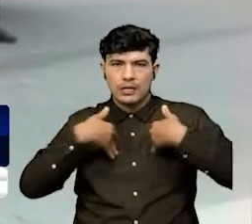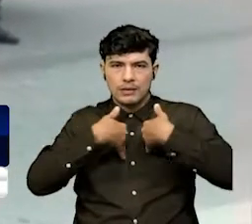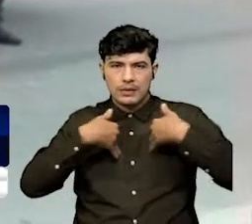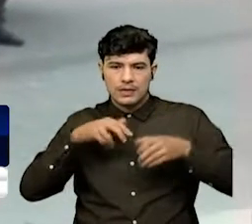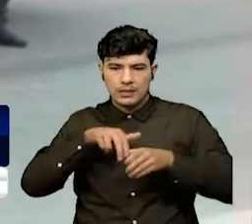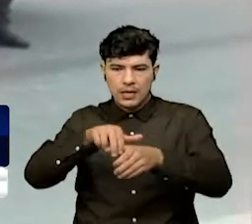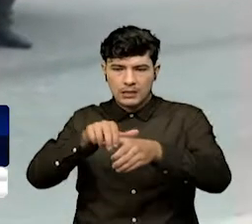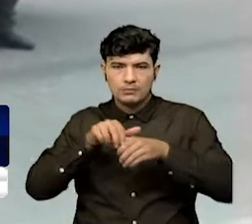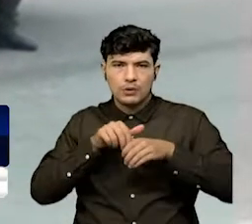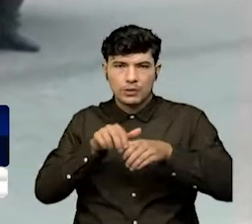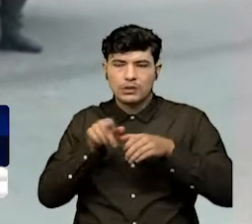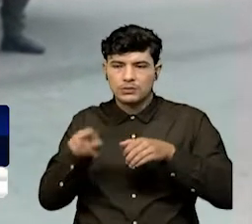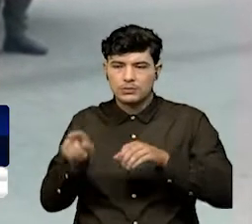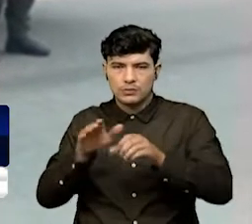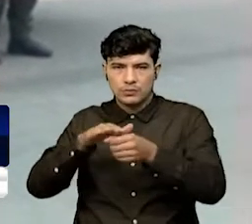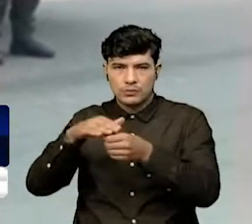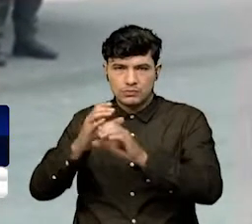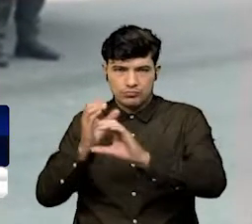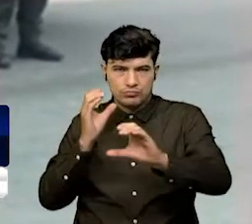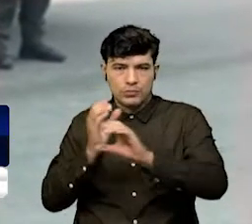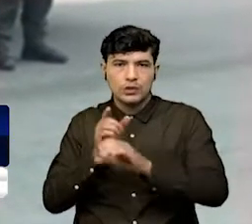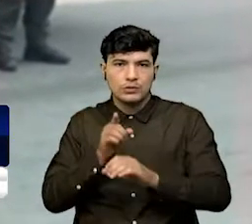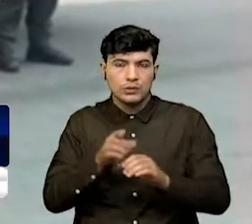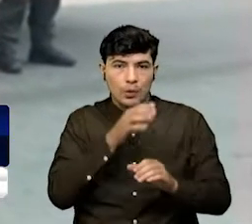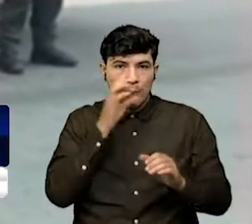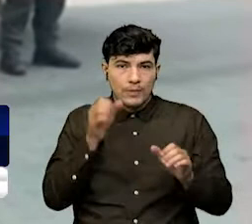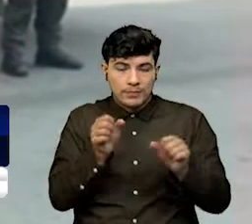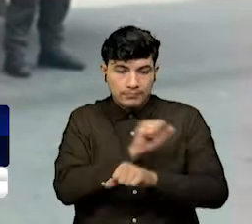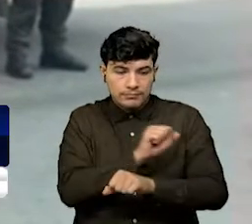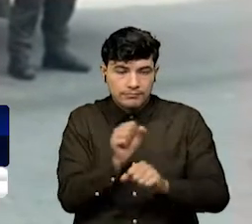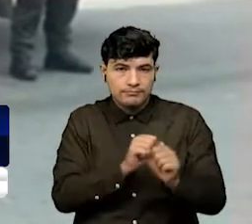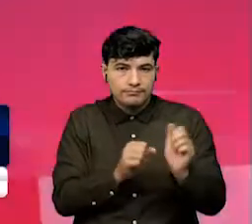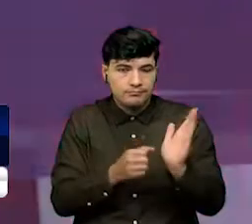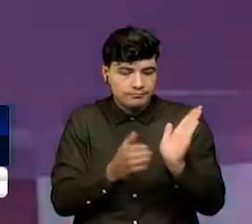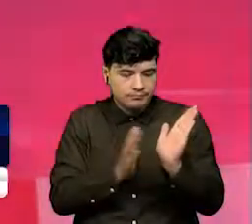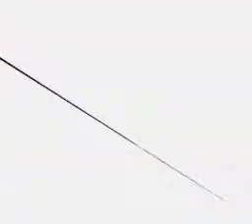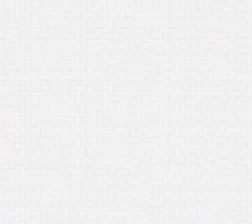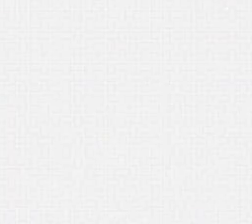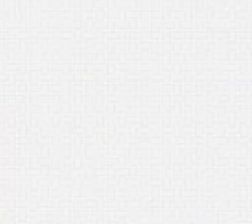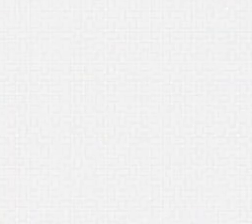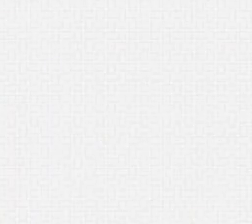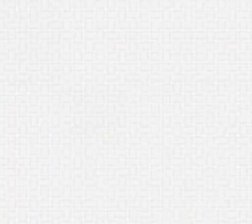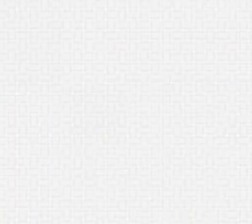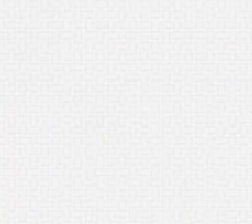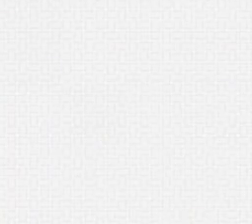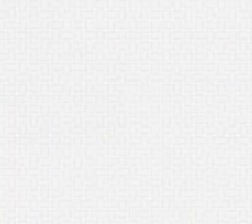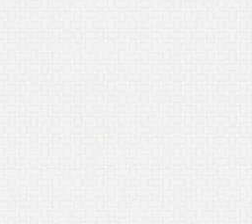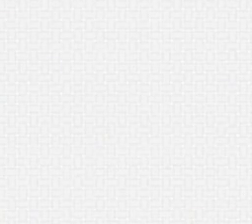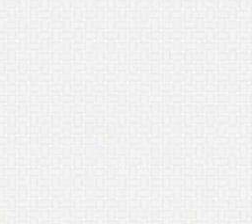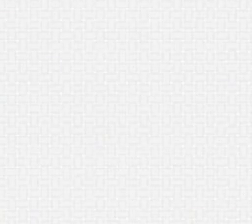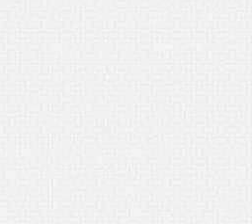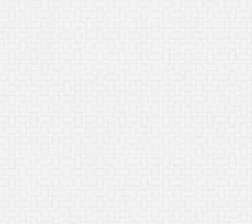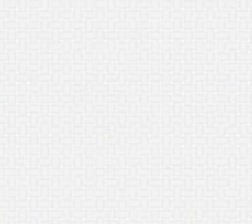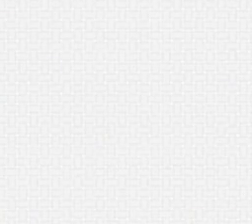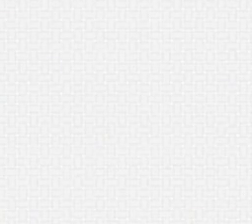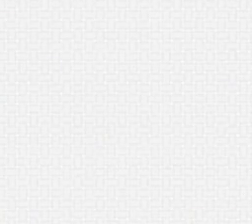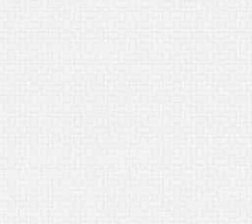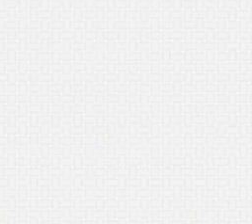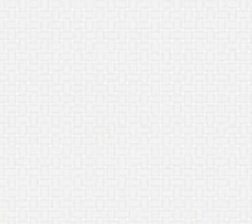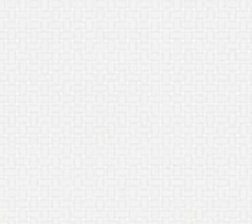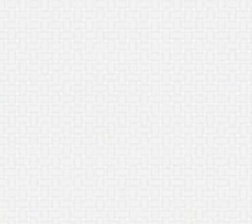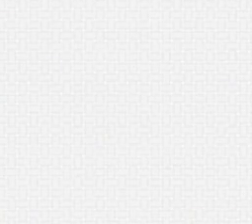El conductor no presentó guía de movilización, ante lo cual se hizo el decomiso. Canaltro.com